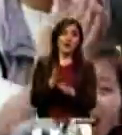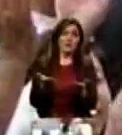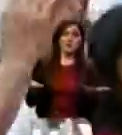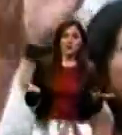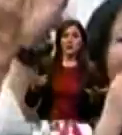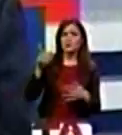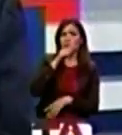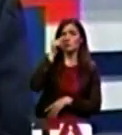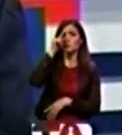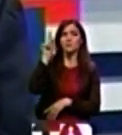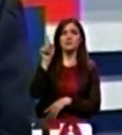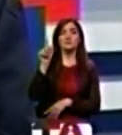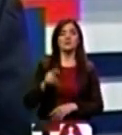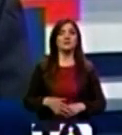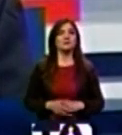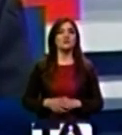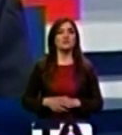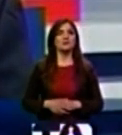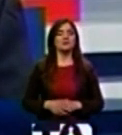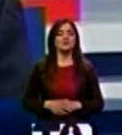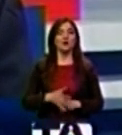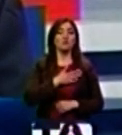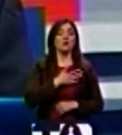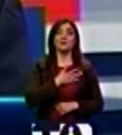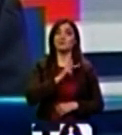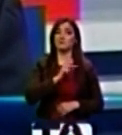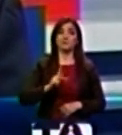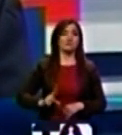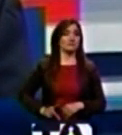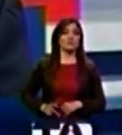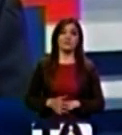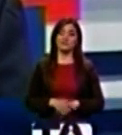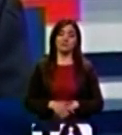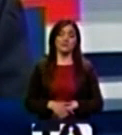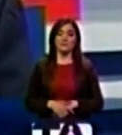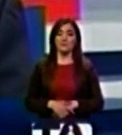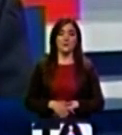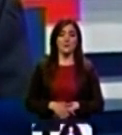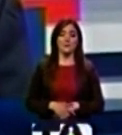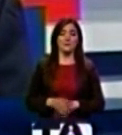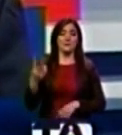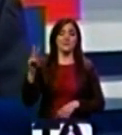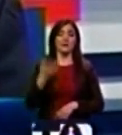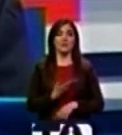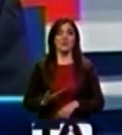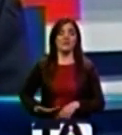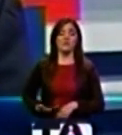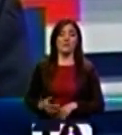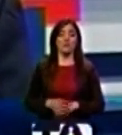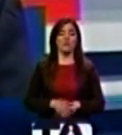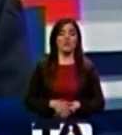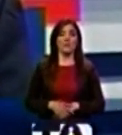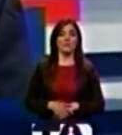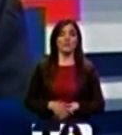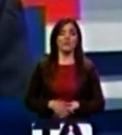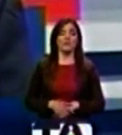pero no al estilo de Correa. No solo es confianza personal, no es que el vicepresidente debe ser